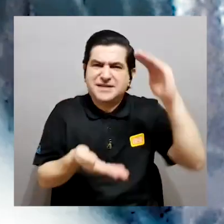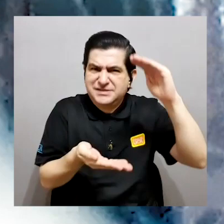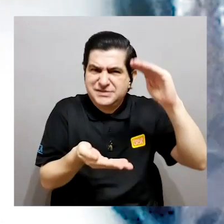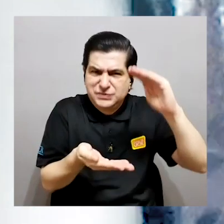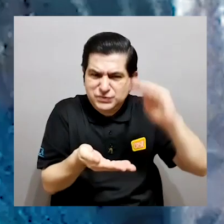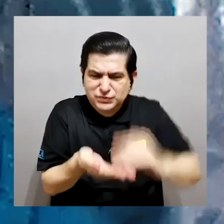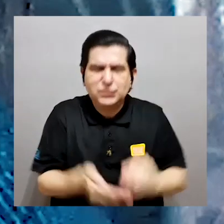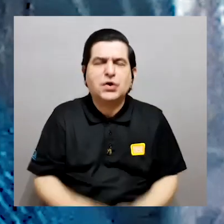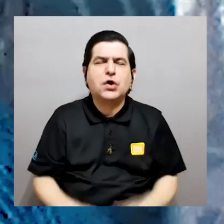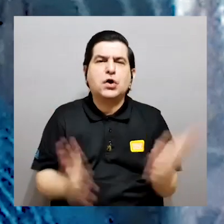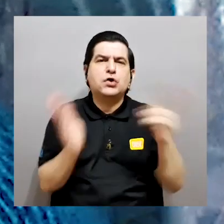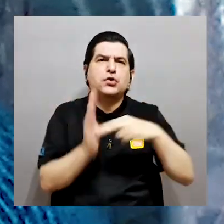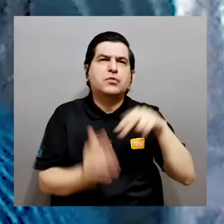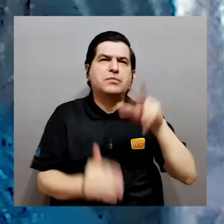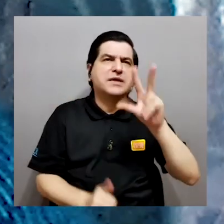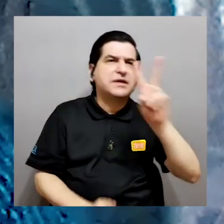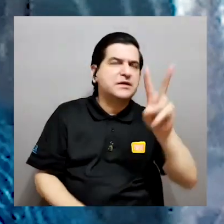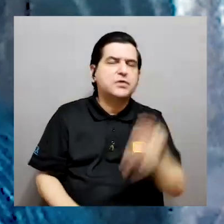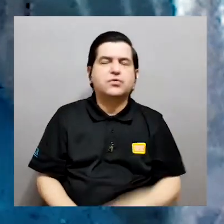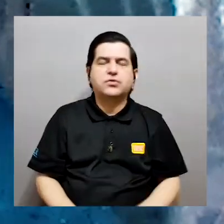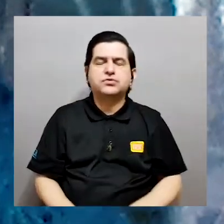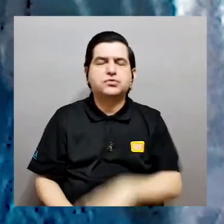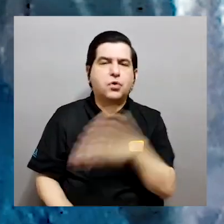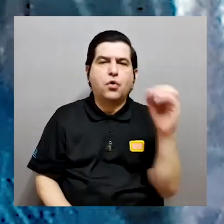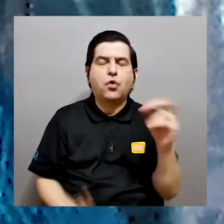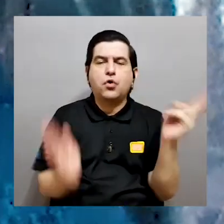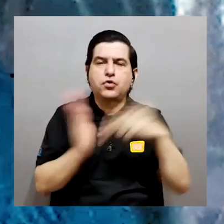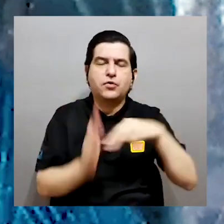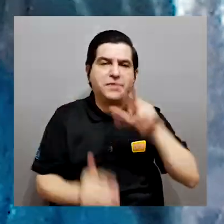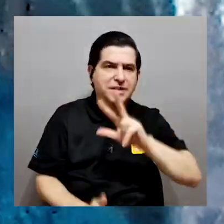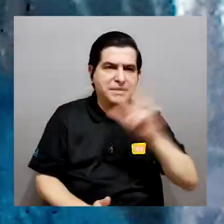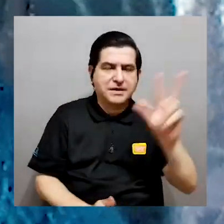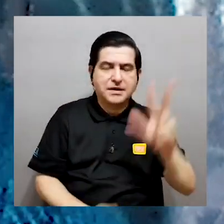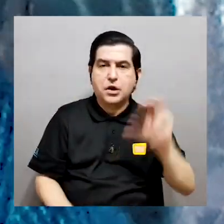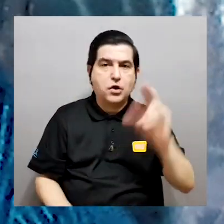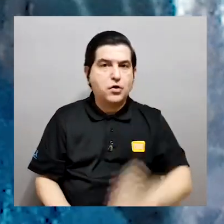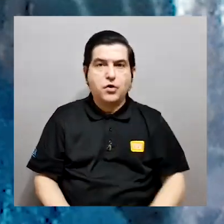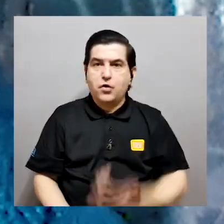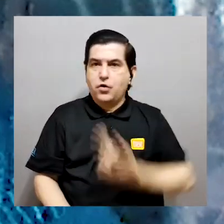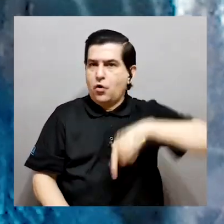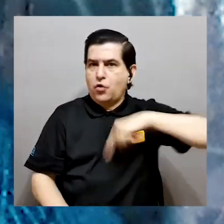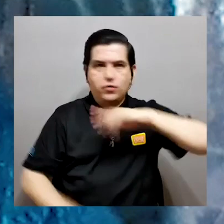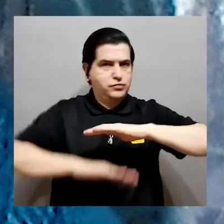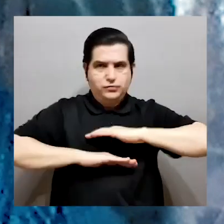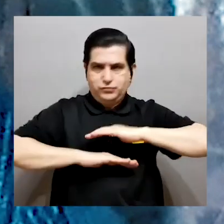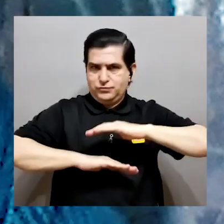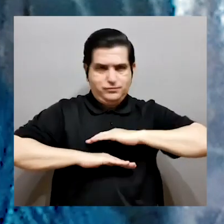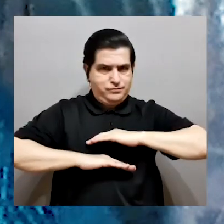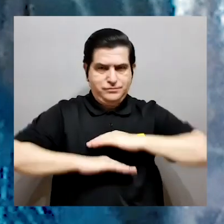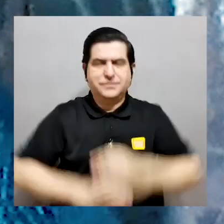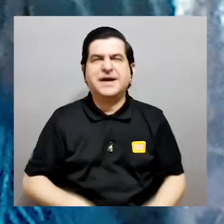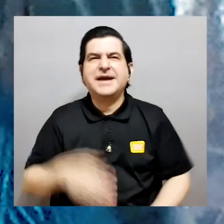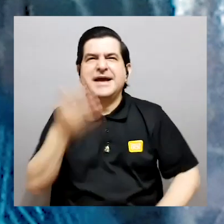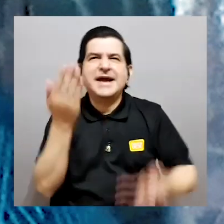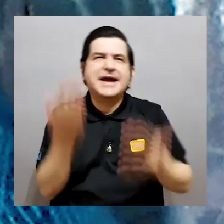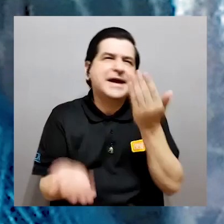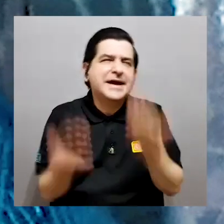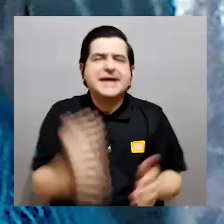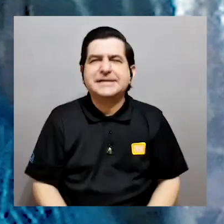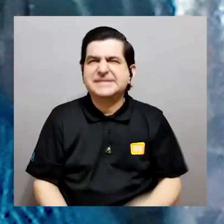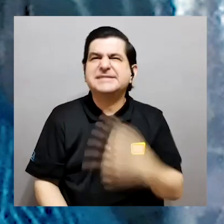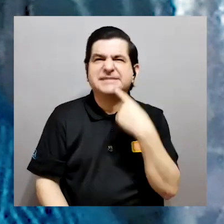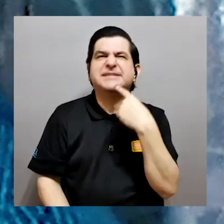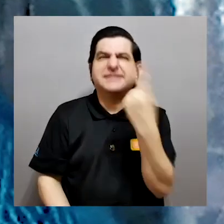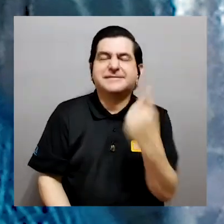acortará, qué sé yo, 2032, 2033. Sin caer en el conformismo, tal vez sí habría